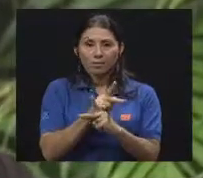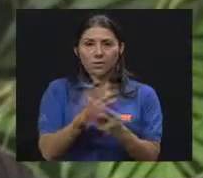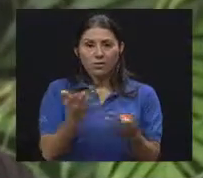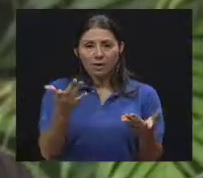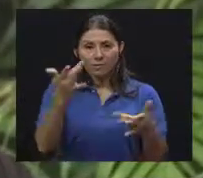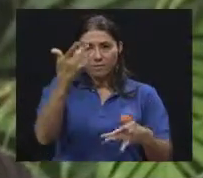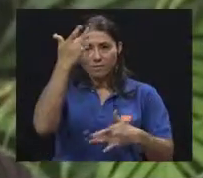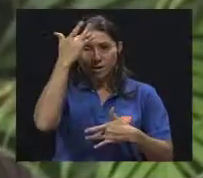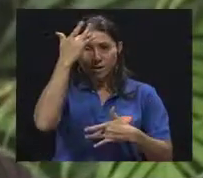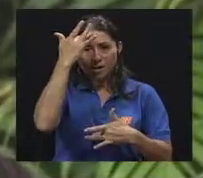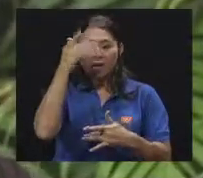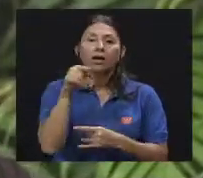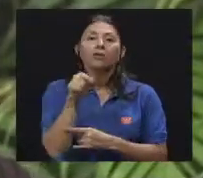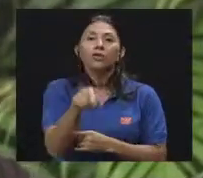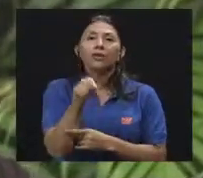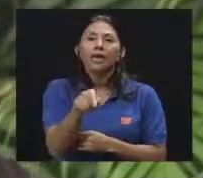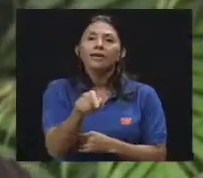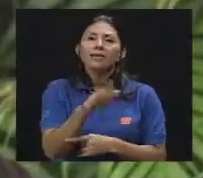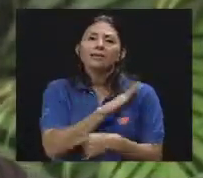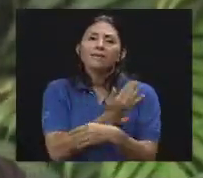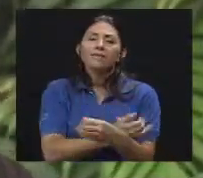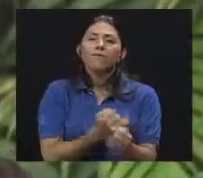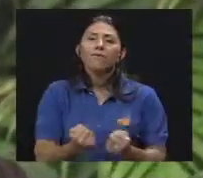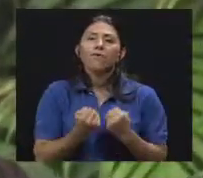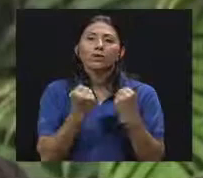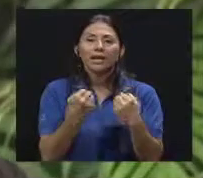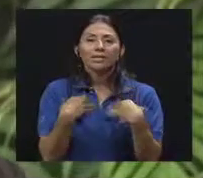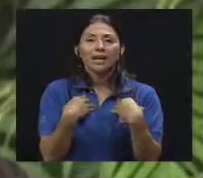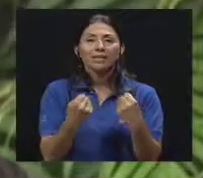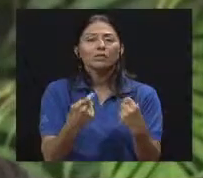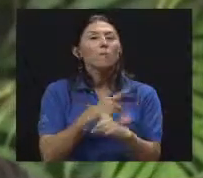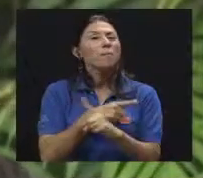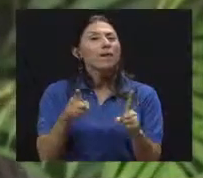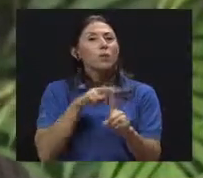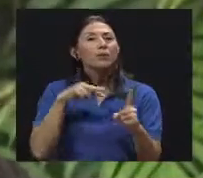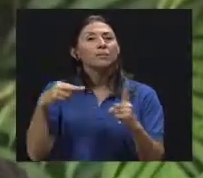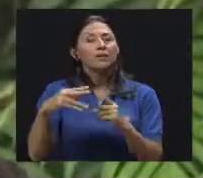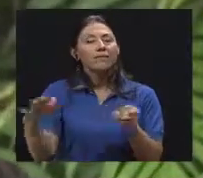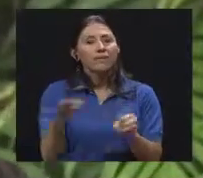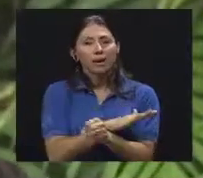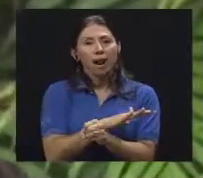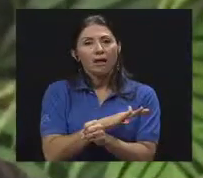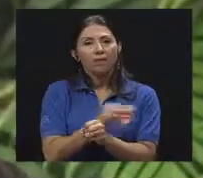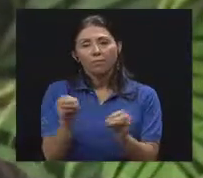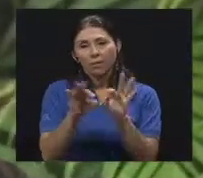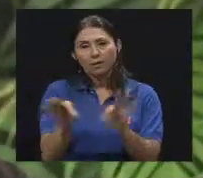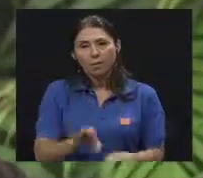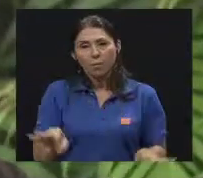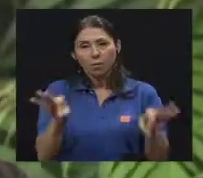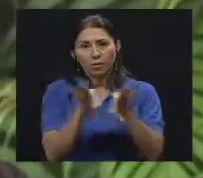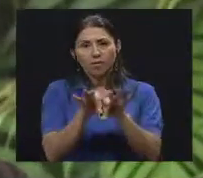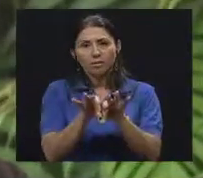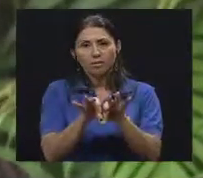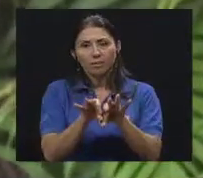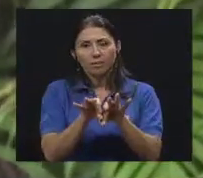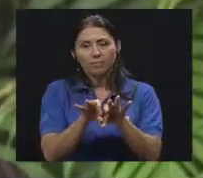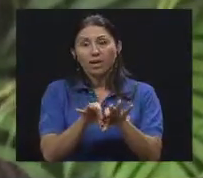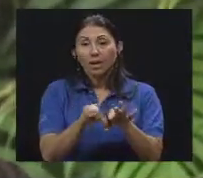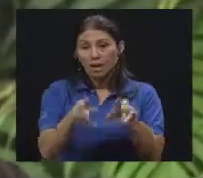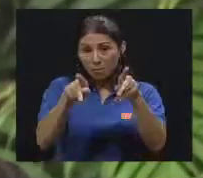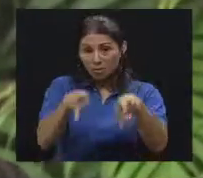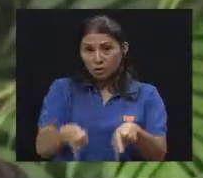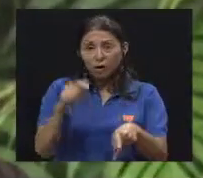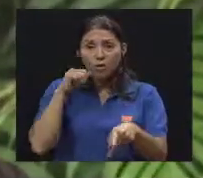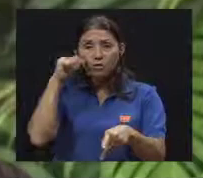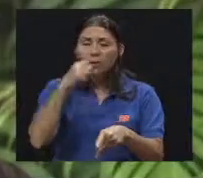donde se fortalezca la salud, pero desde un enfoque integral, ¿verdad? Que eso es lo más importante, o sea, ver esa salud